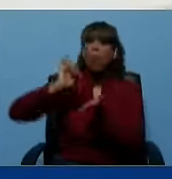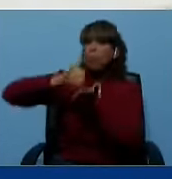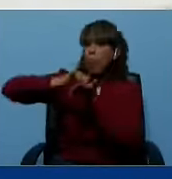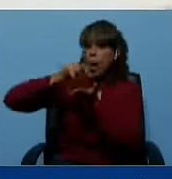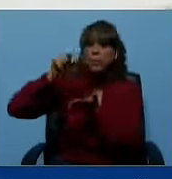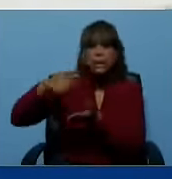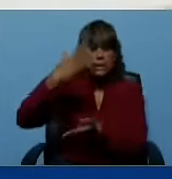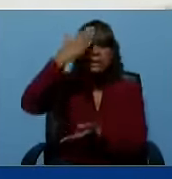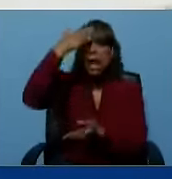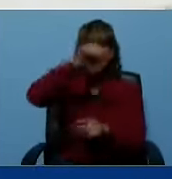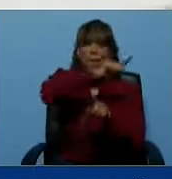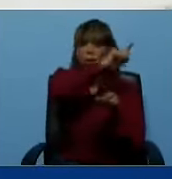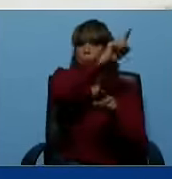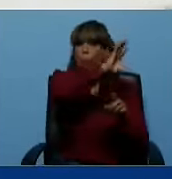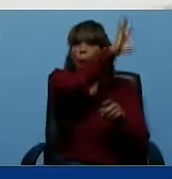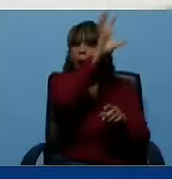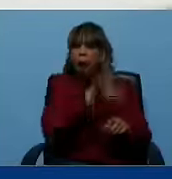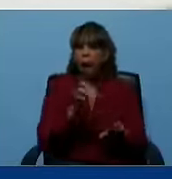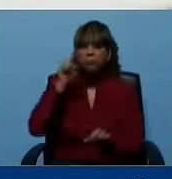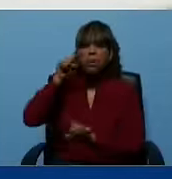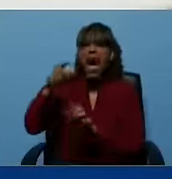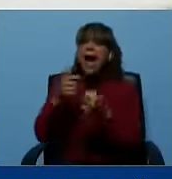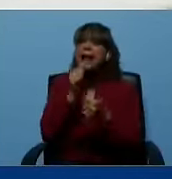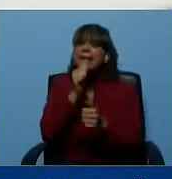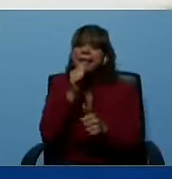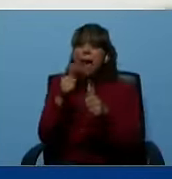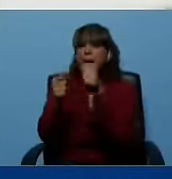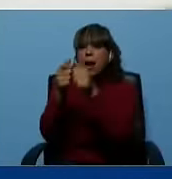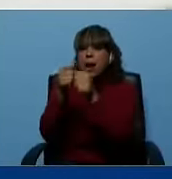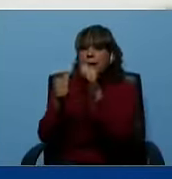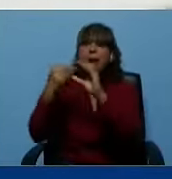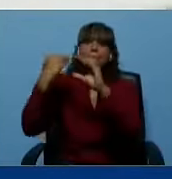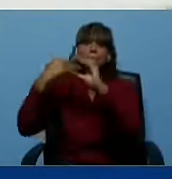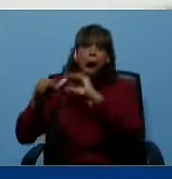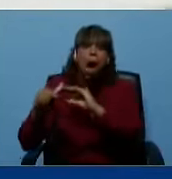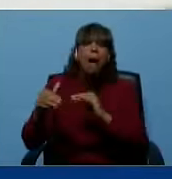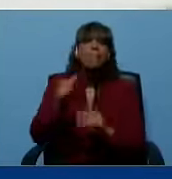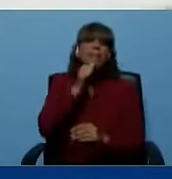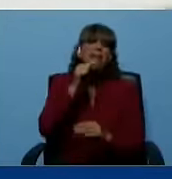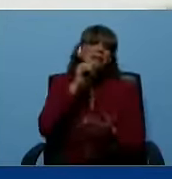¡todo! ¿A quién le escribe? ¿Qué le manda?